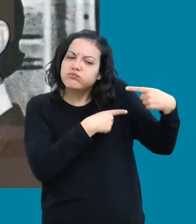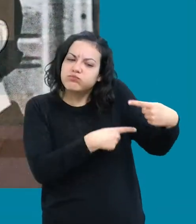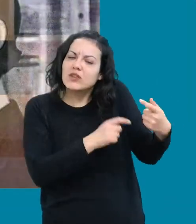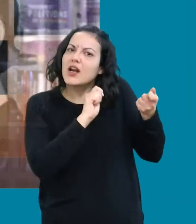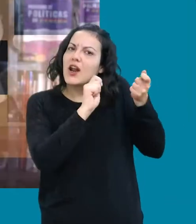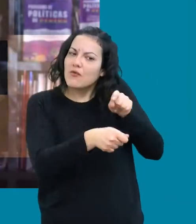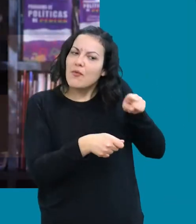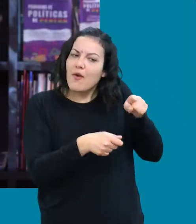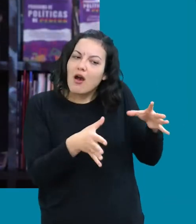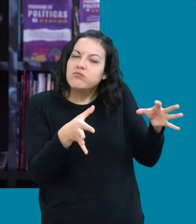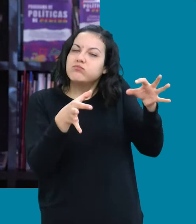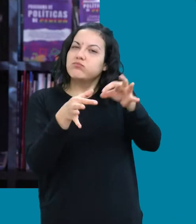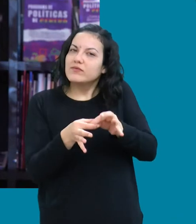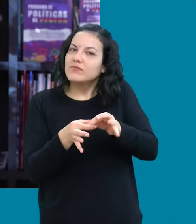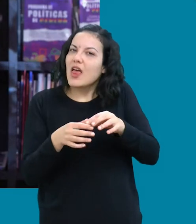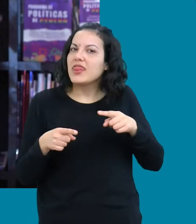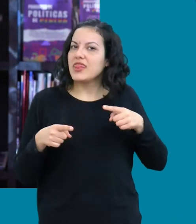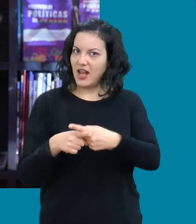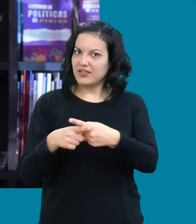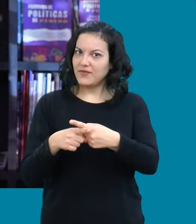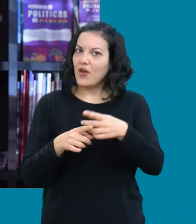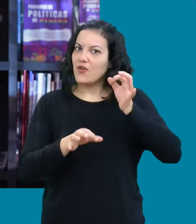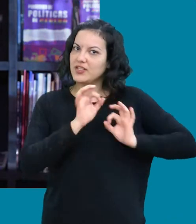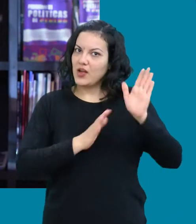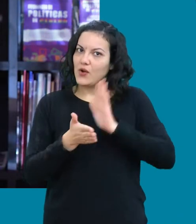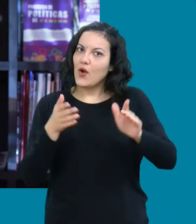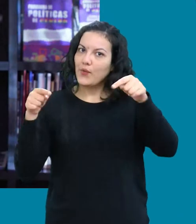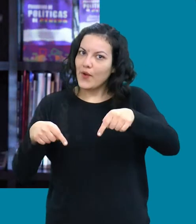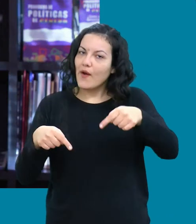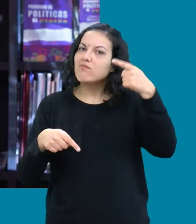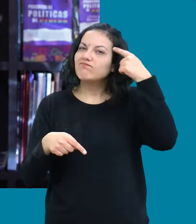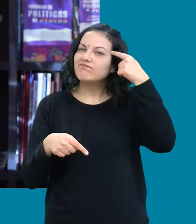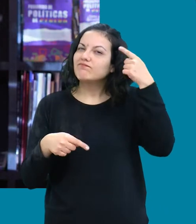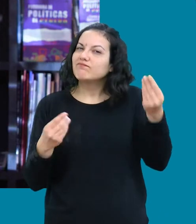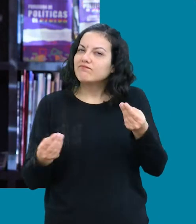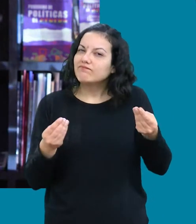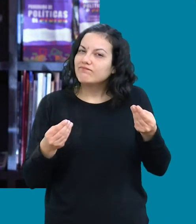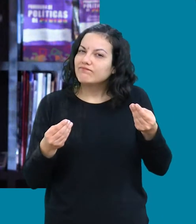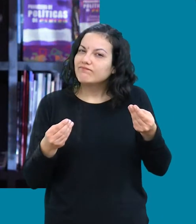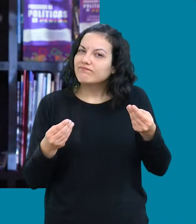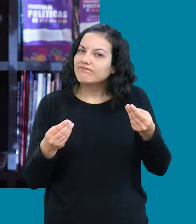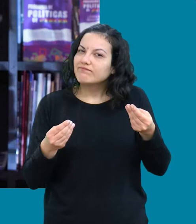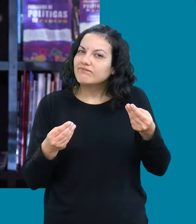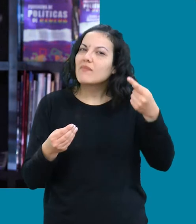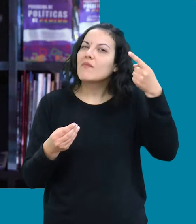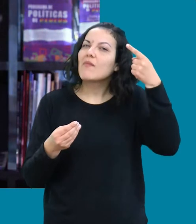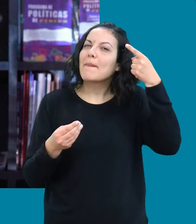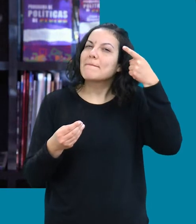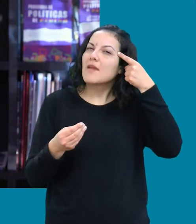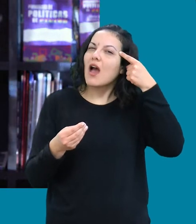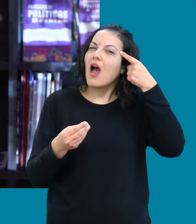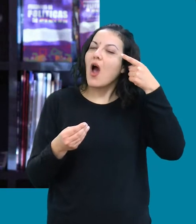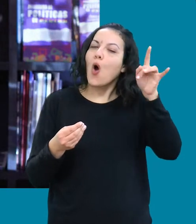con los desafíos del nuevo siglo, yo diría que es el desafío de pensar cómo la